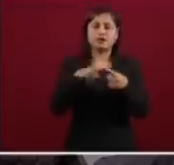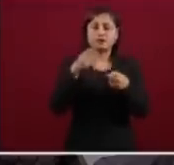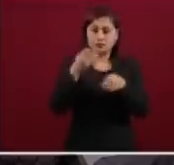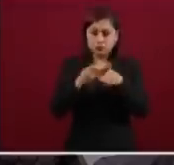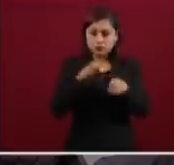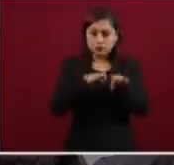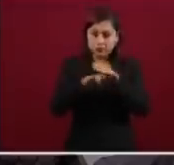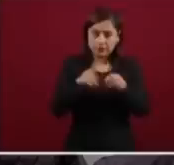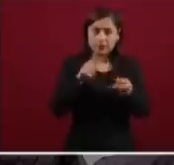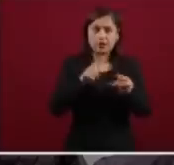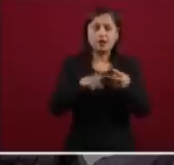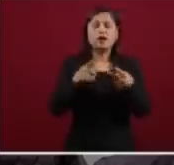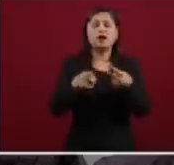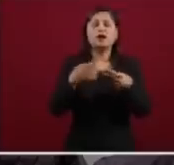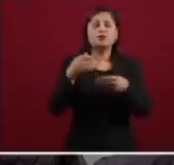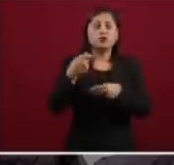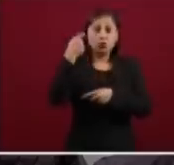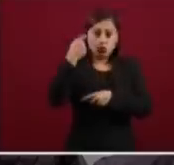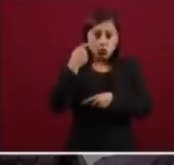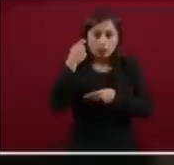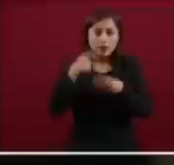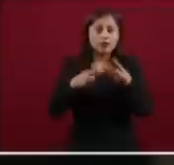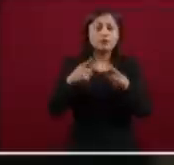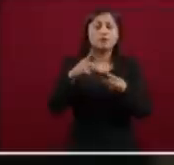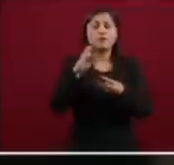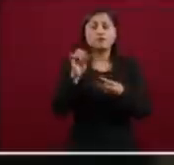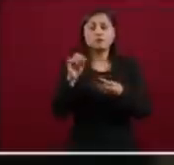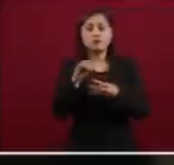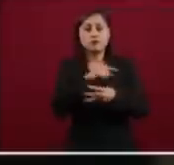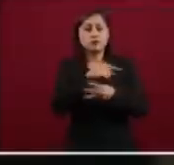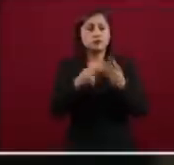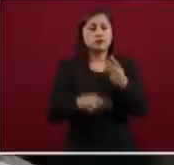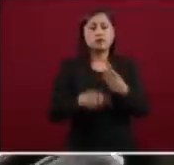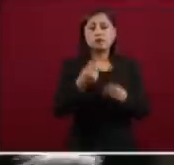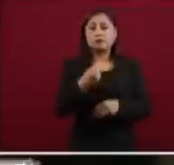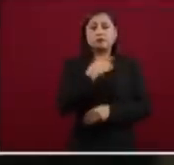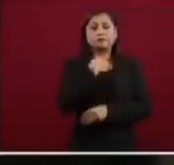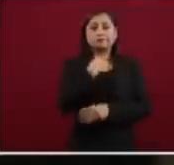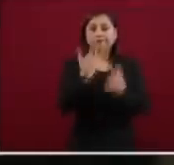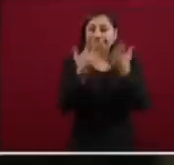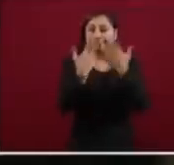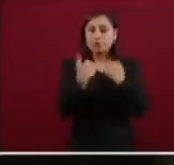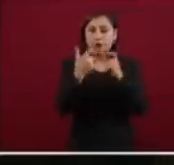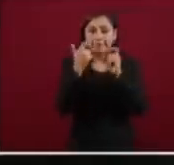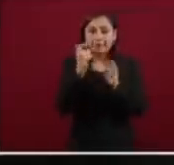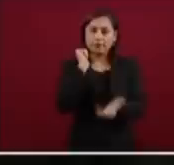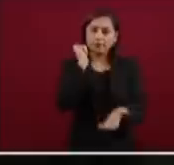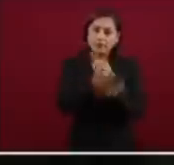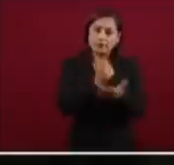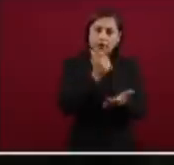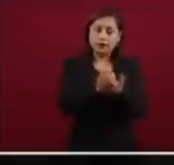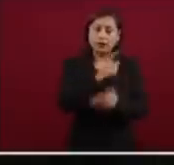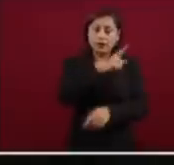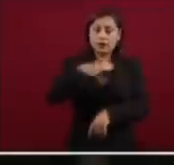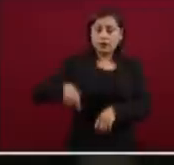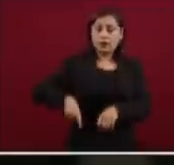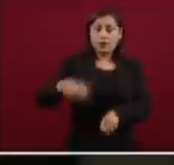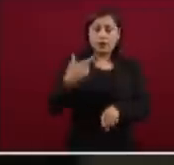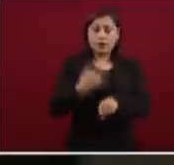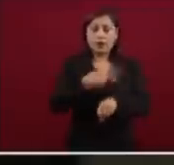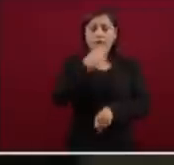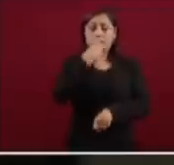y desde agosto no se le paga a los maestros interinos no hay dinero en baja california manifiesta el gobernador